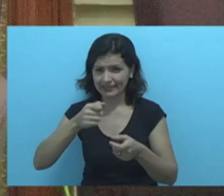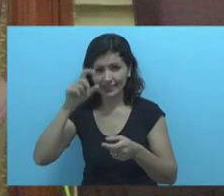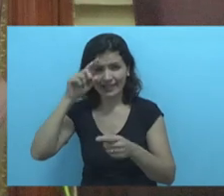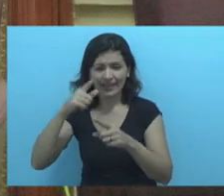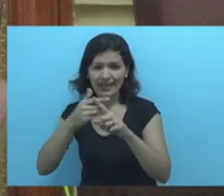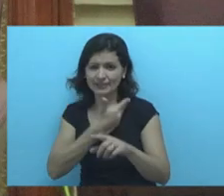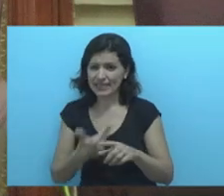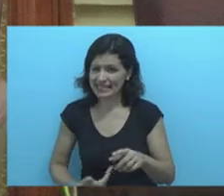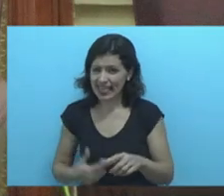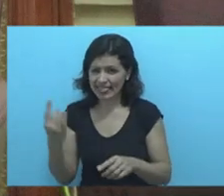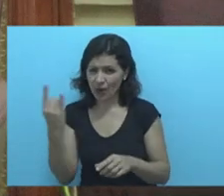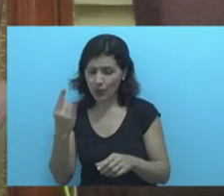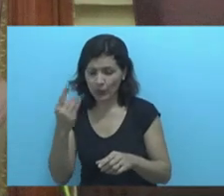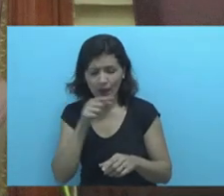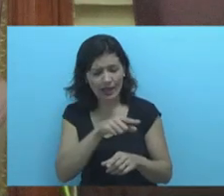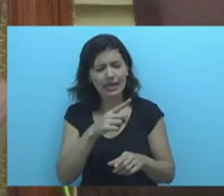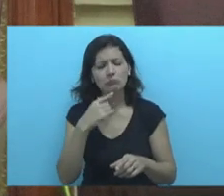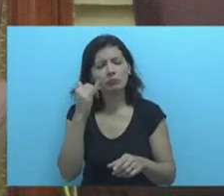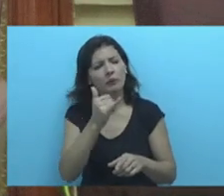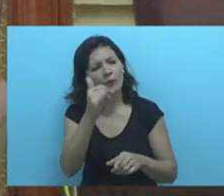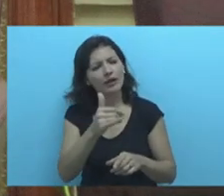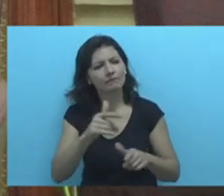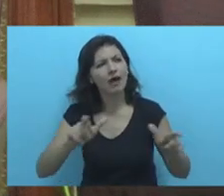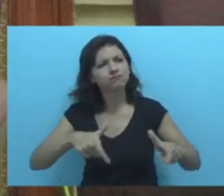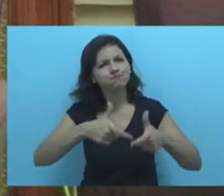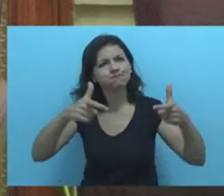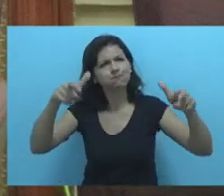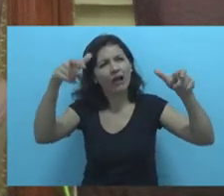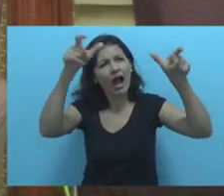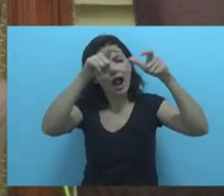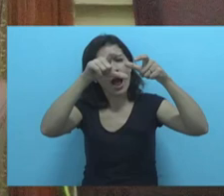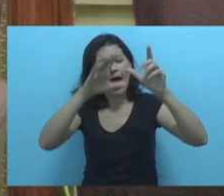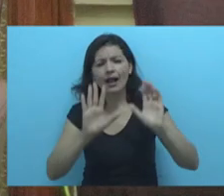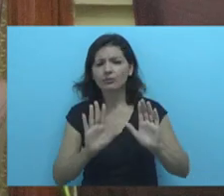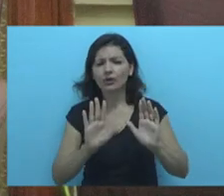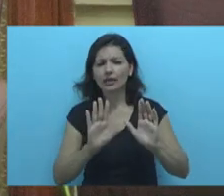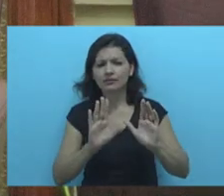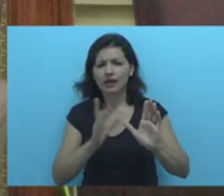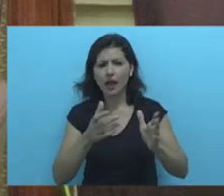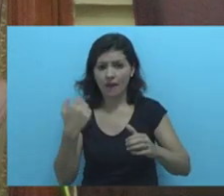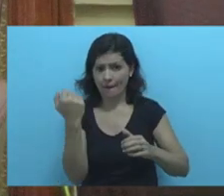los árboles importantes, solo se dimensionan cuando caen.